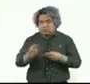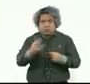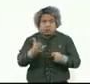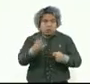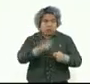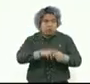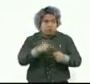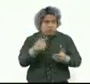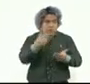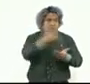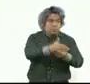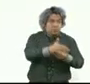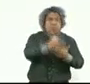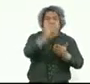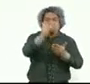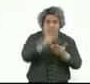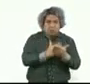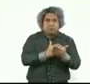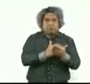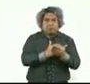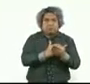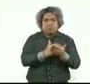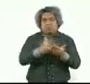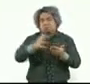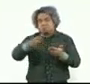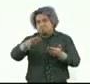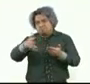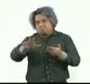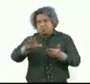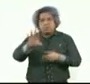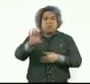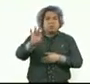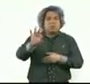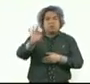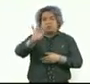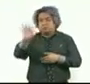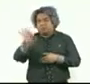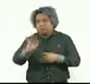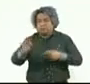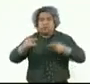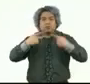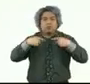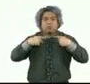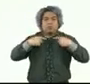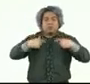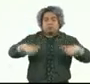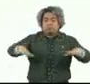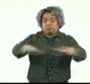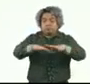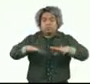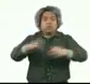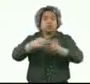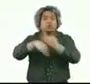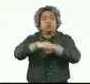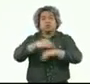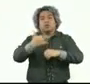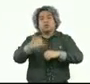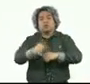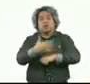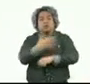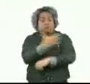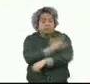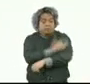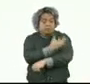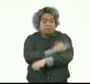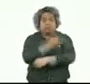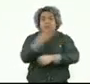ingresos hospitalarios y alrededor del 40% de la población que se ha vacunado ya con su